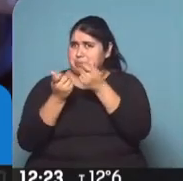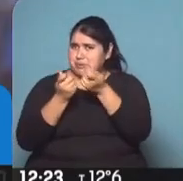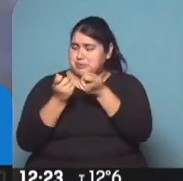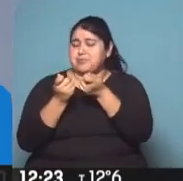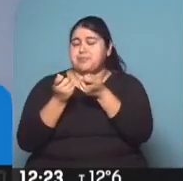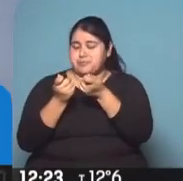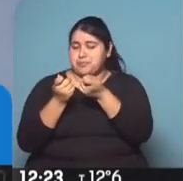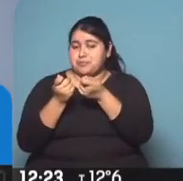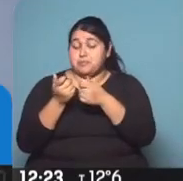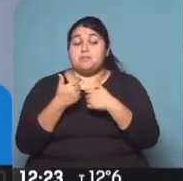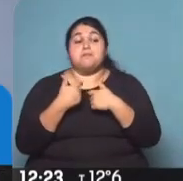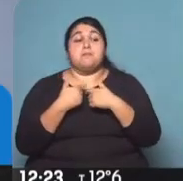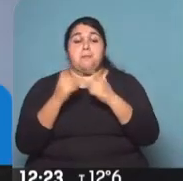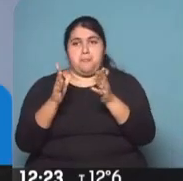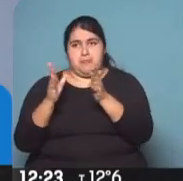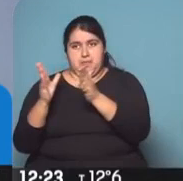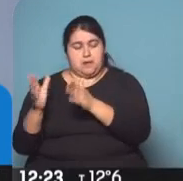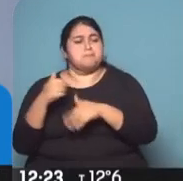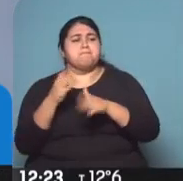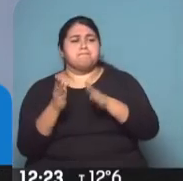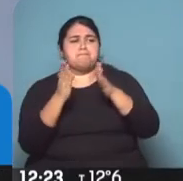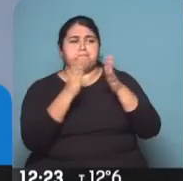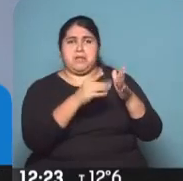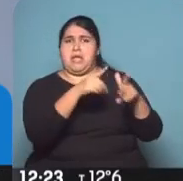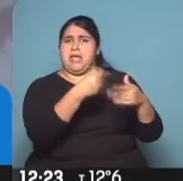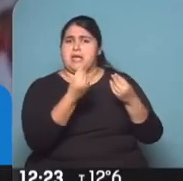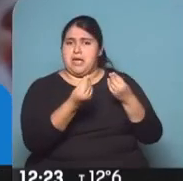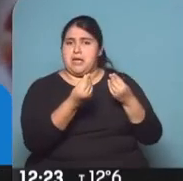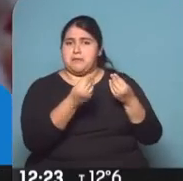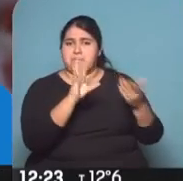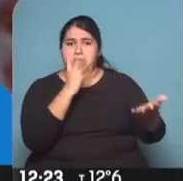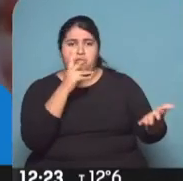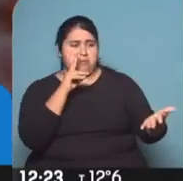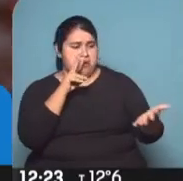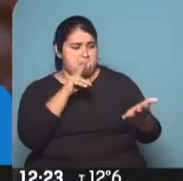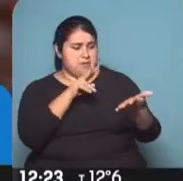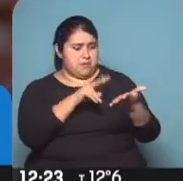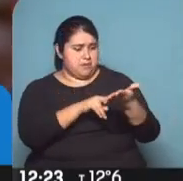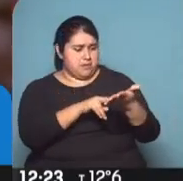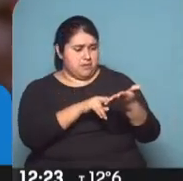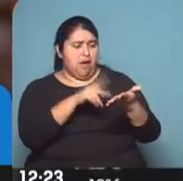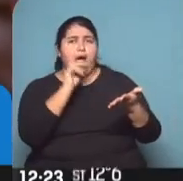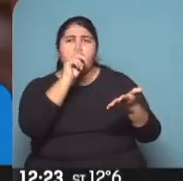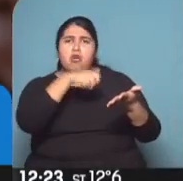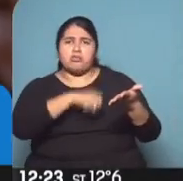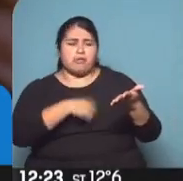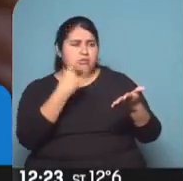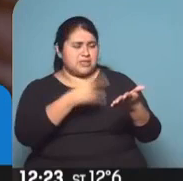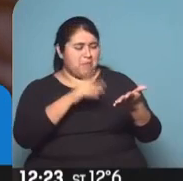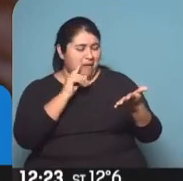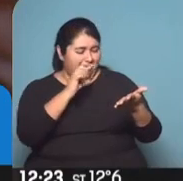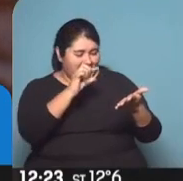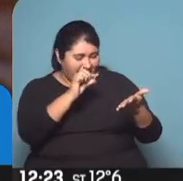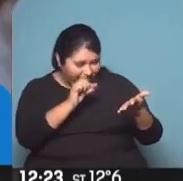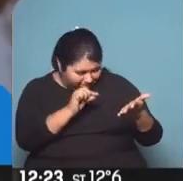también es importante decir que es llamativo que no tengamos la letra chica en forma previa de cuáles son las posiciones arancelarias o cuáles son